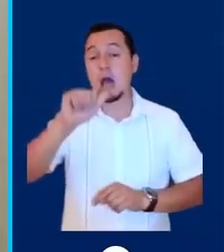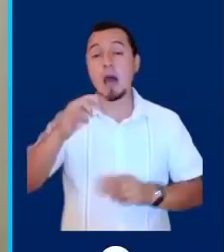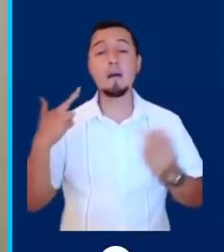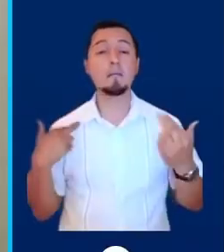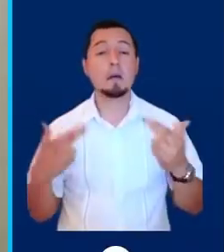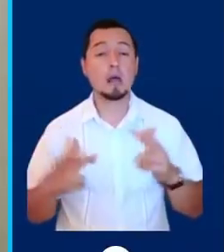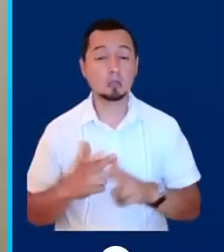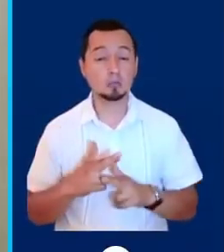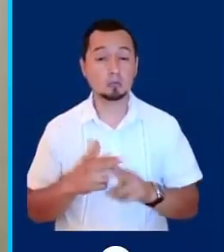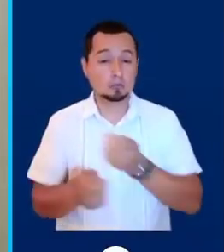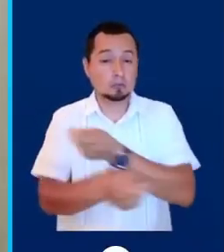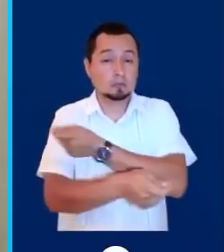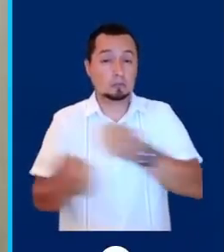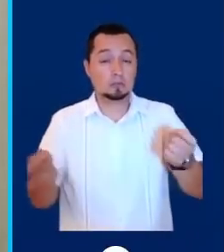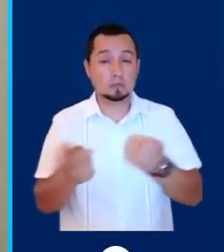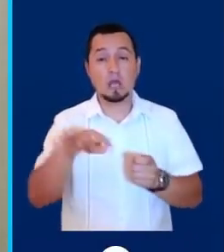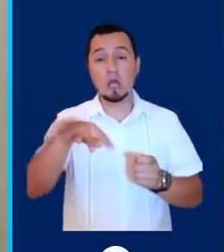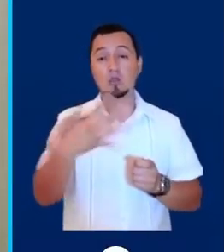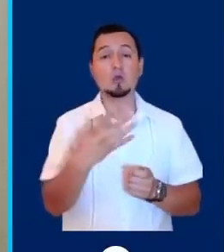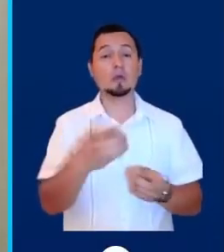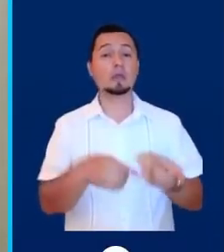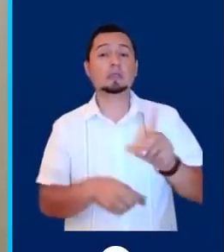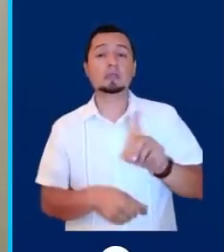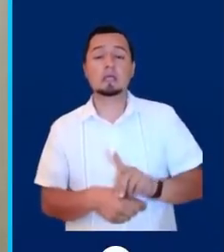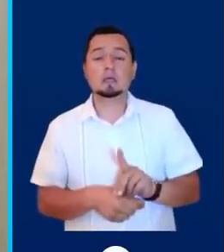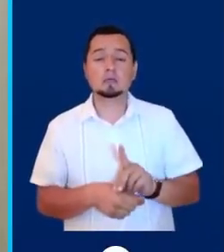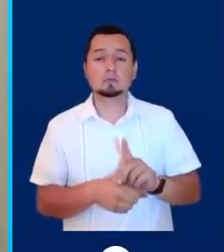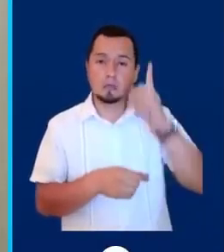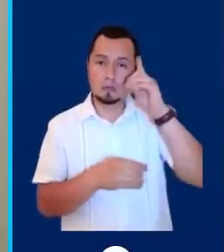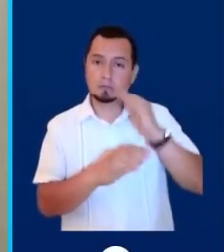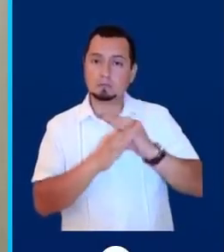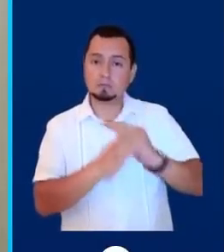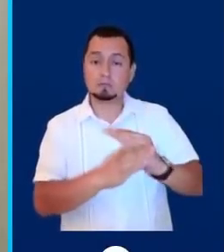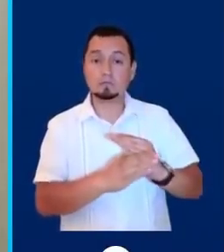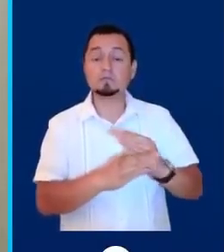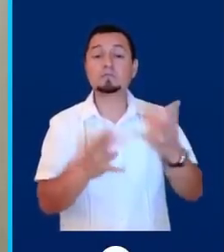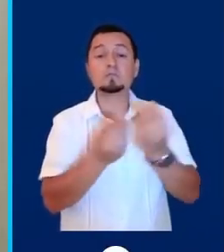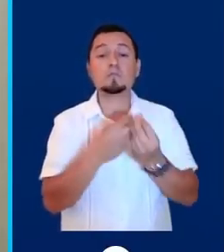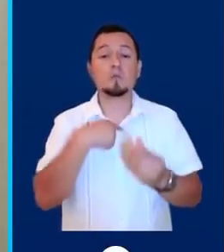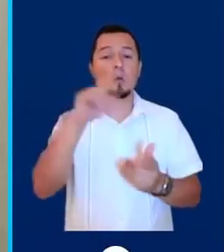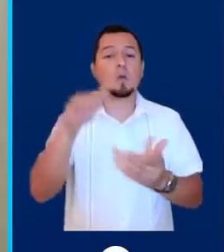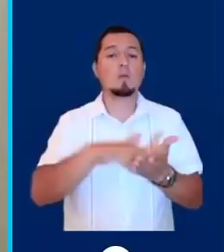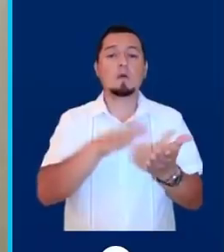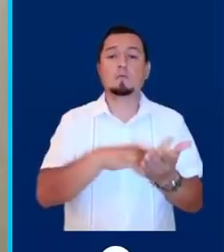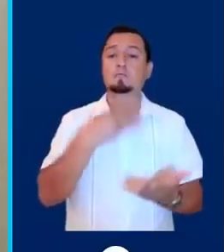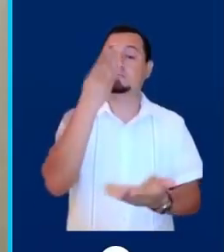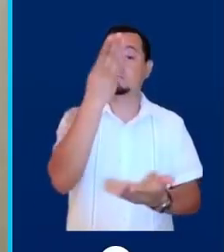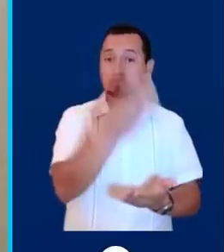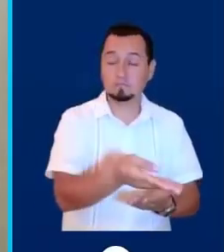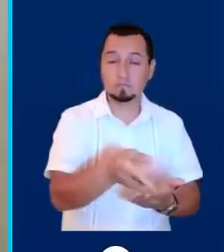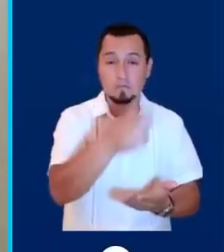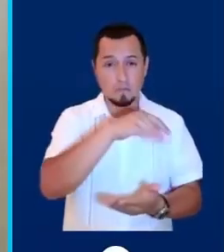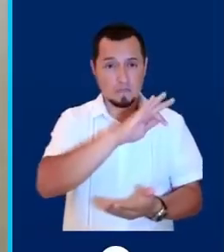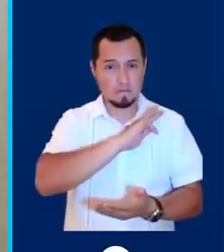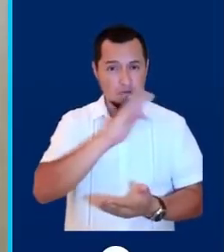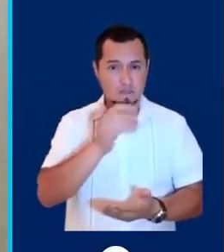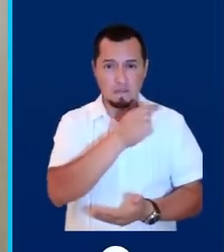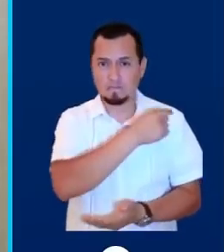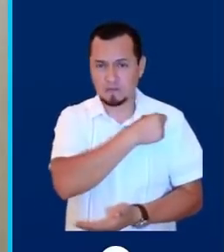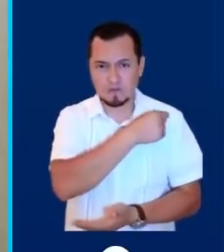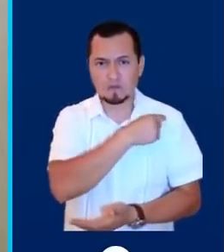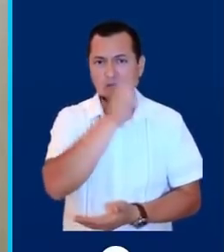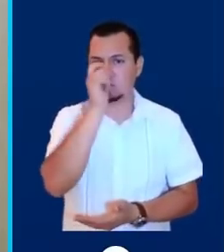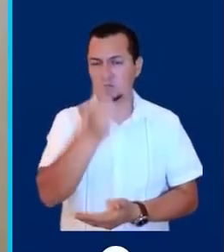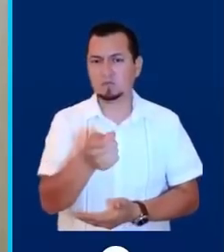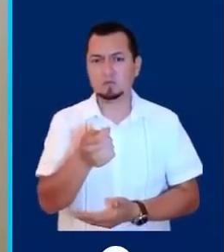capaz de dar una protección a los 14 días. Hay un documento que vamos a compartirles más adelante donde vienen todas las ventajas que tiene esta vacuna, no